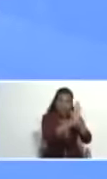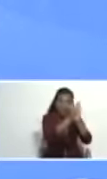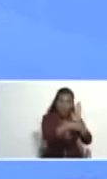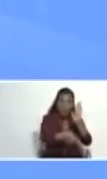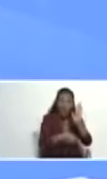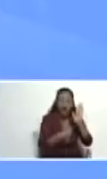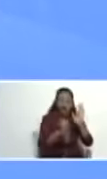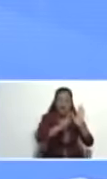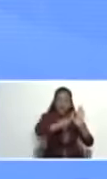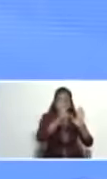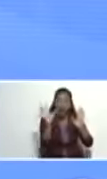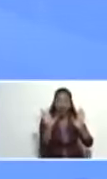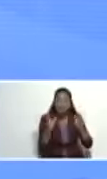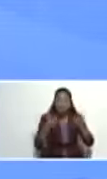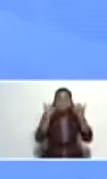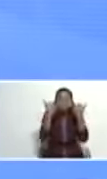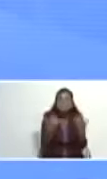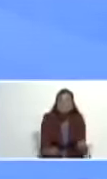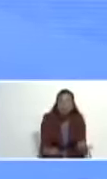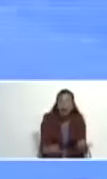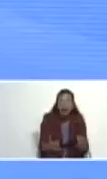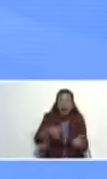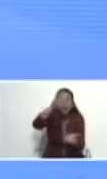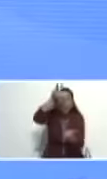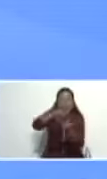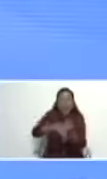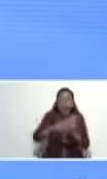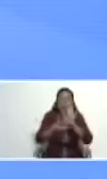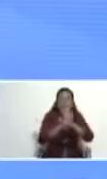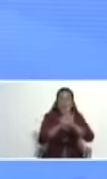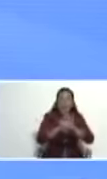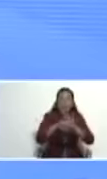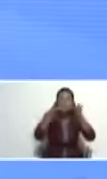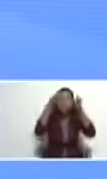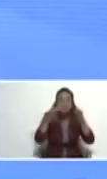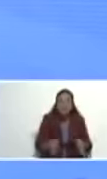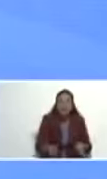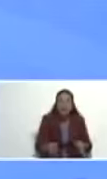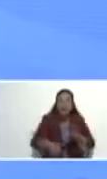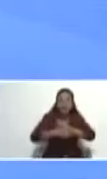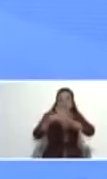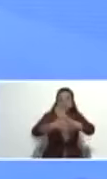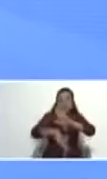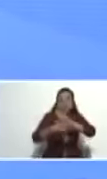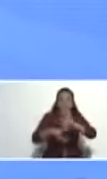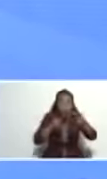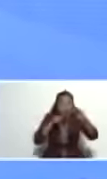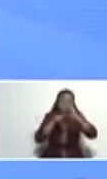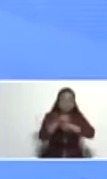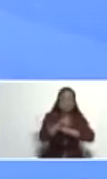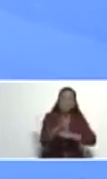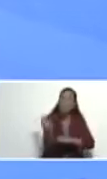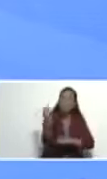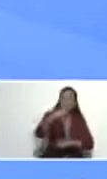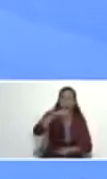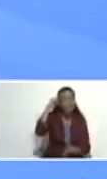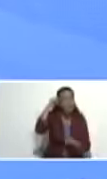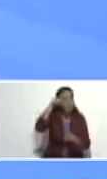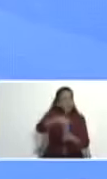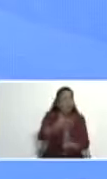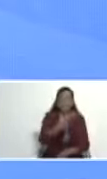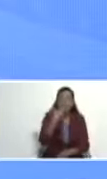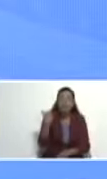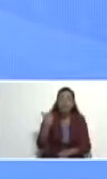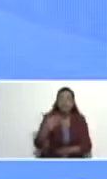y que entre en vigencia esta ley que garantiza un acceso más directo